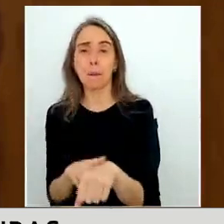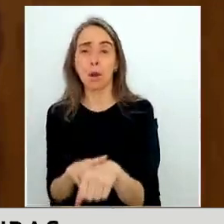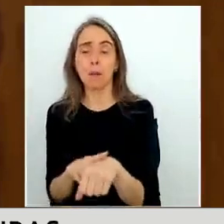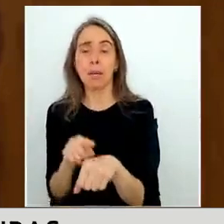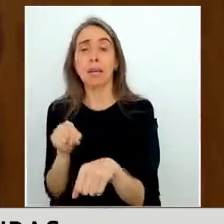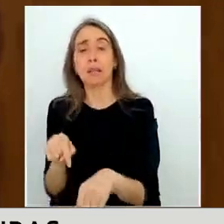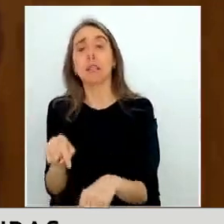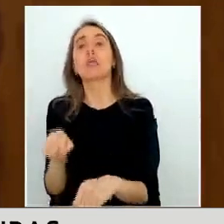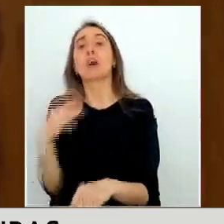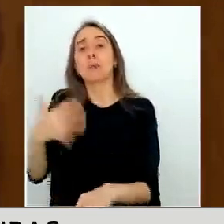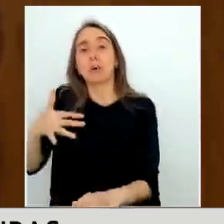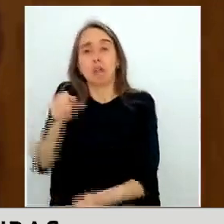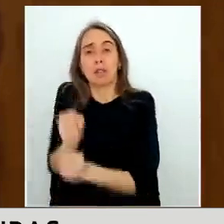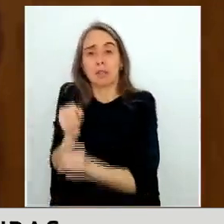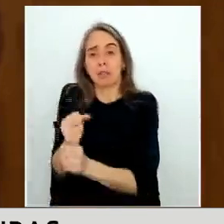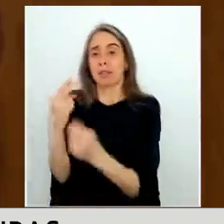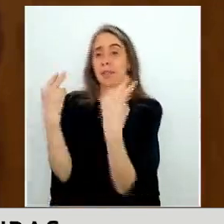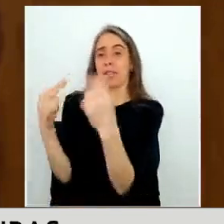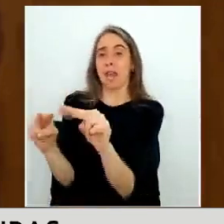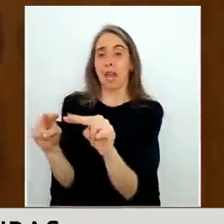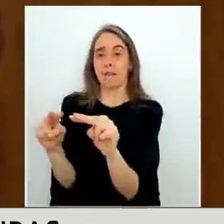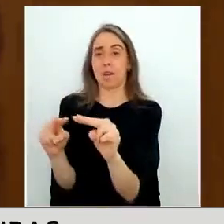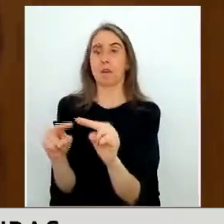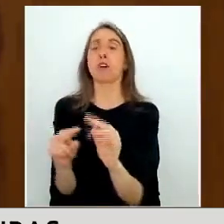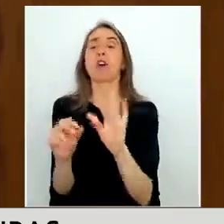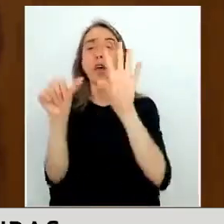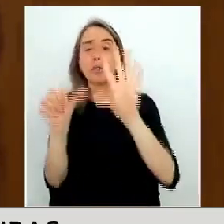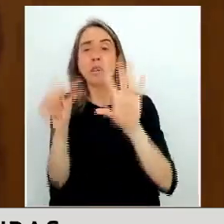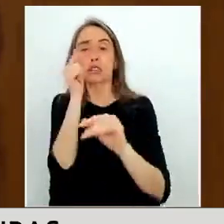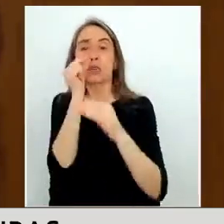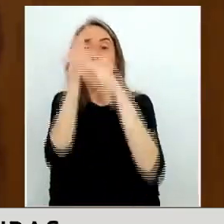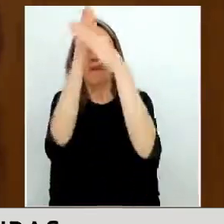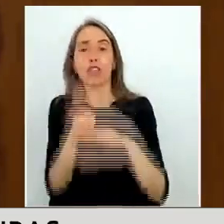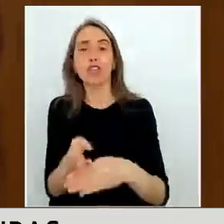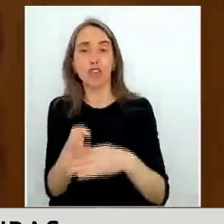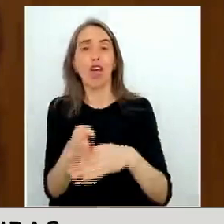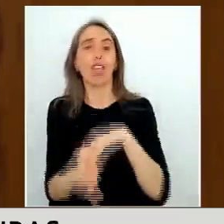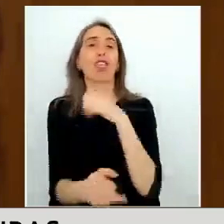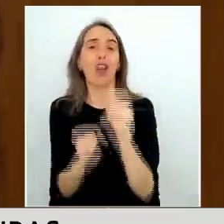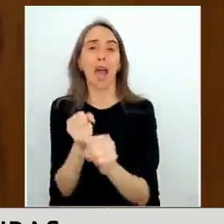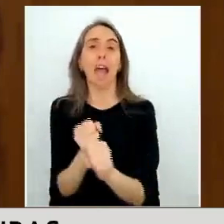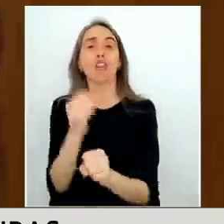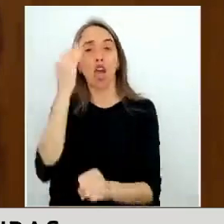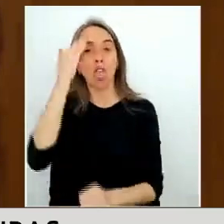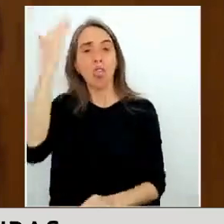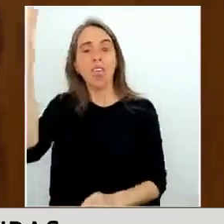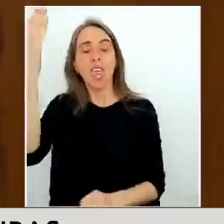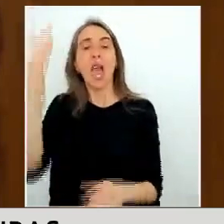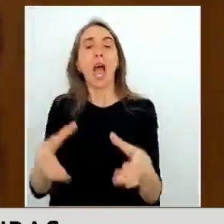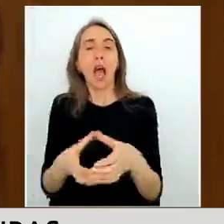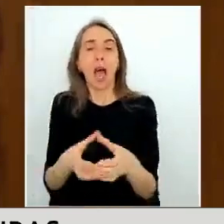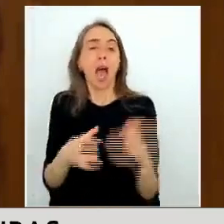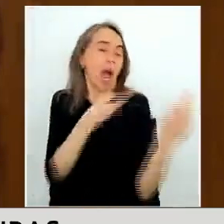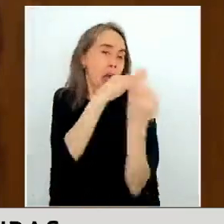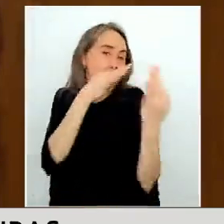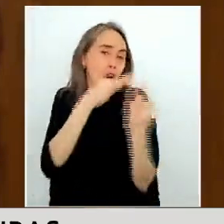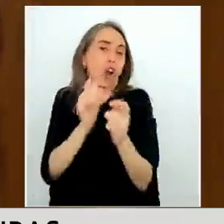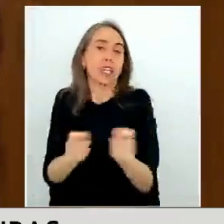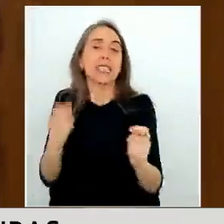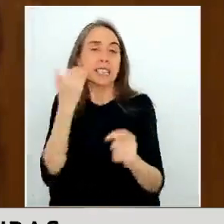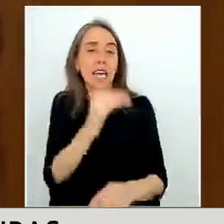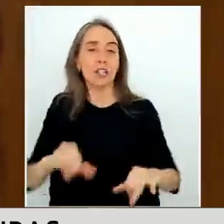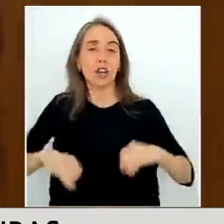trabajo no es que el 16 de octubre sea el Día de las bandas y orquestas infantiles y juveniles de chile Jorge Peña